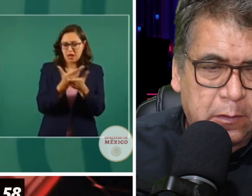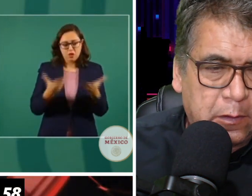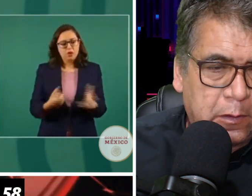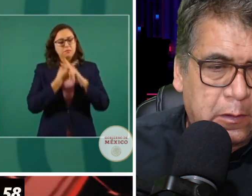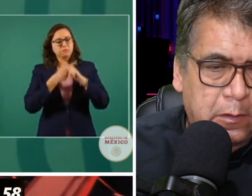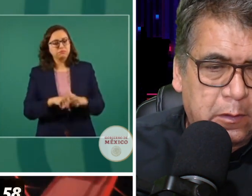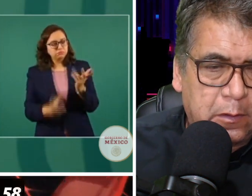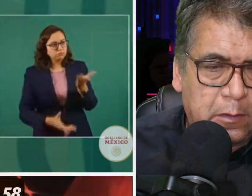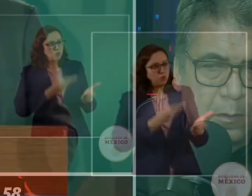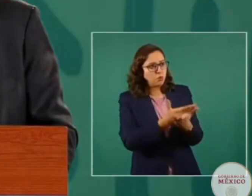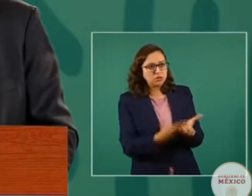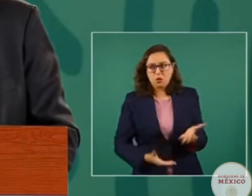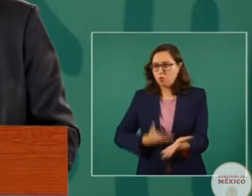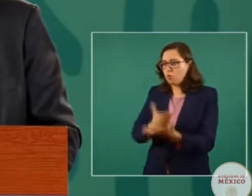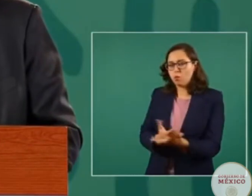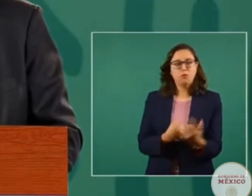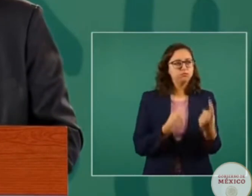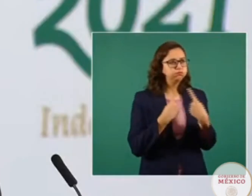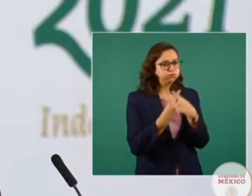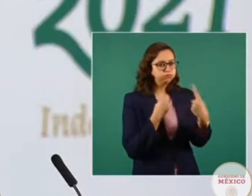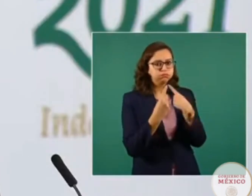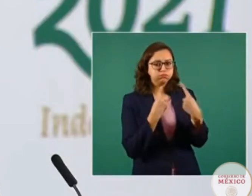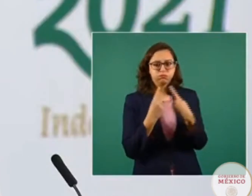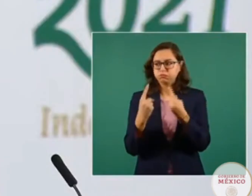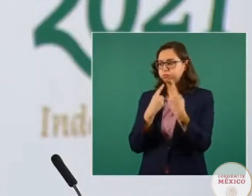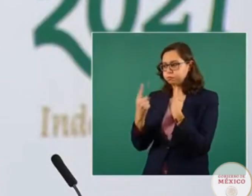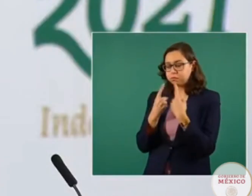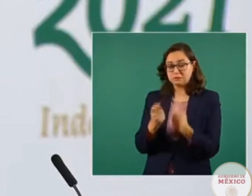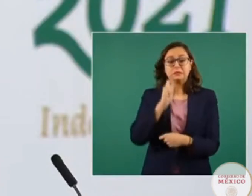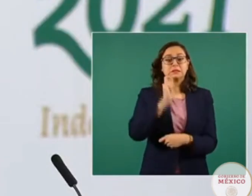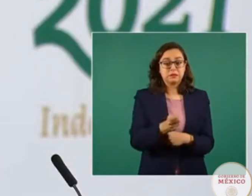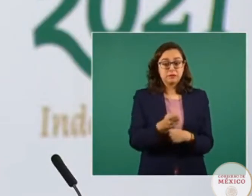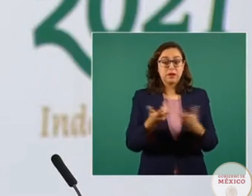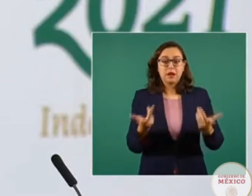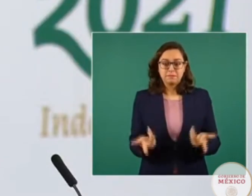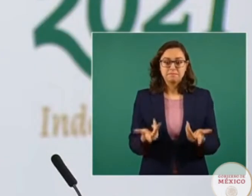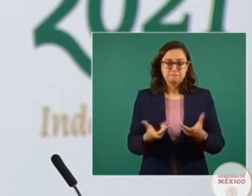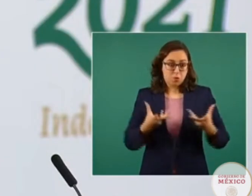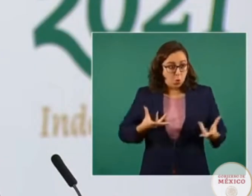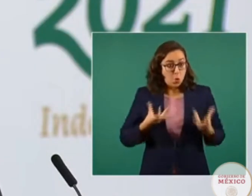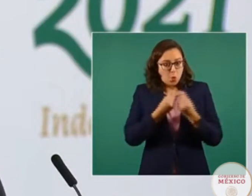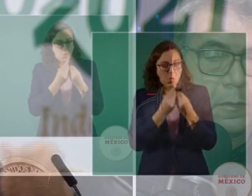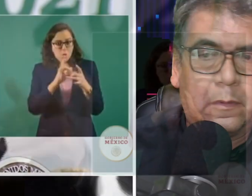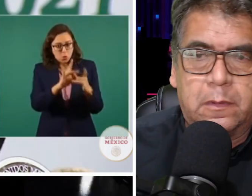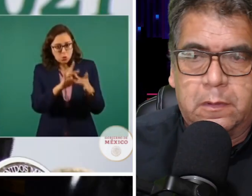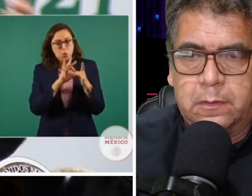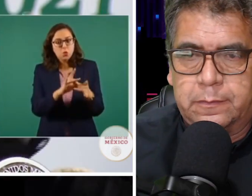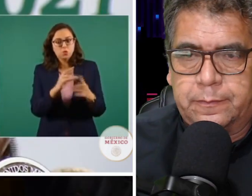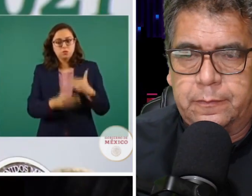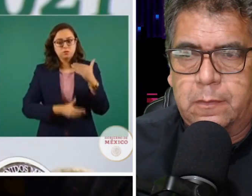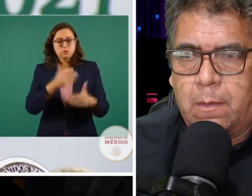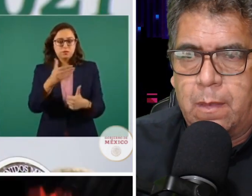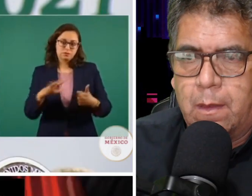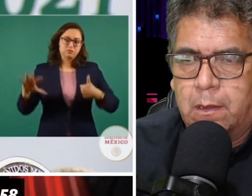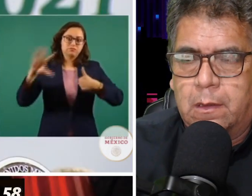hecho mismo de que se realice este diálogo habla de que México y Estados Unidos van a caminar juntos para acelerar el